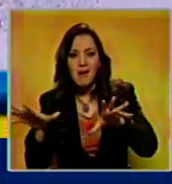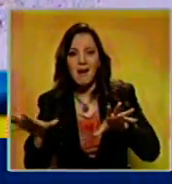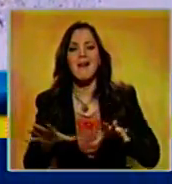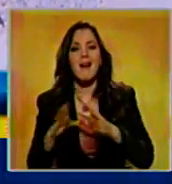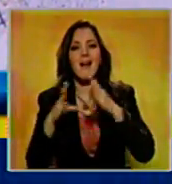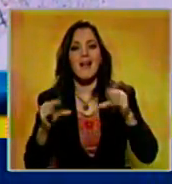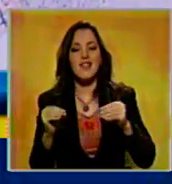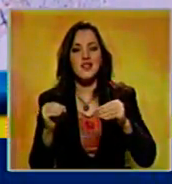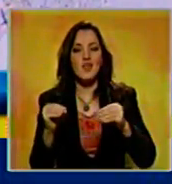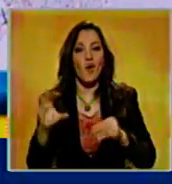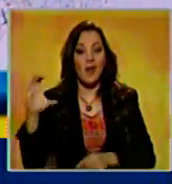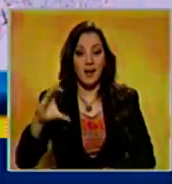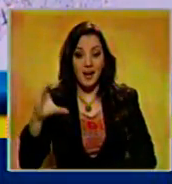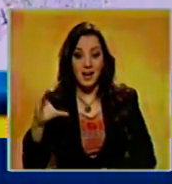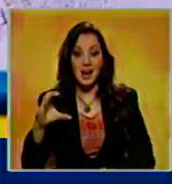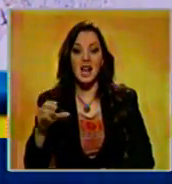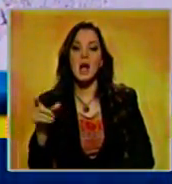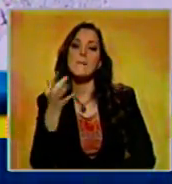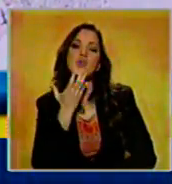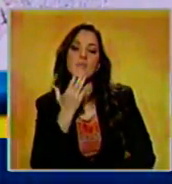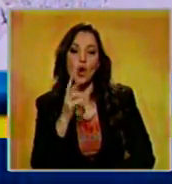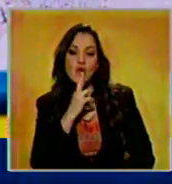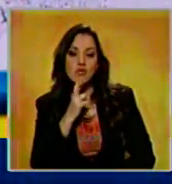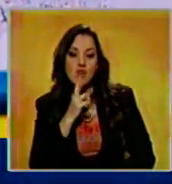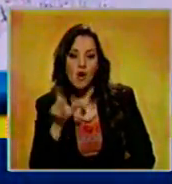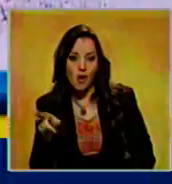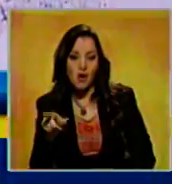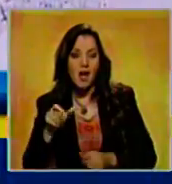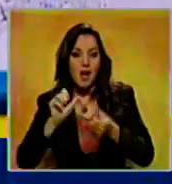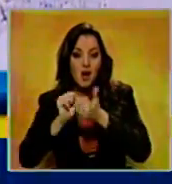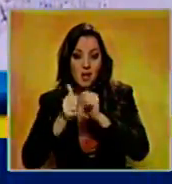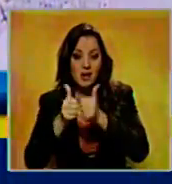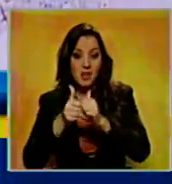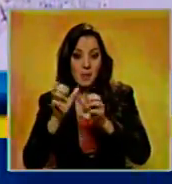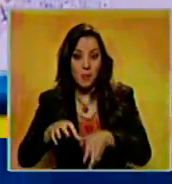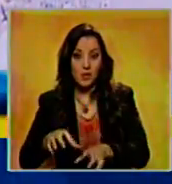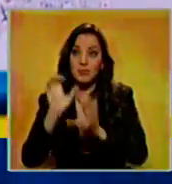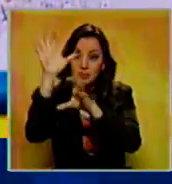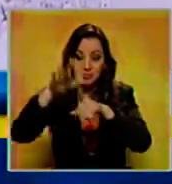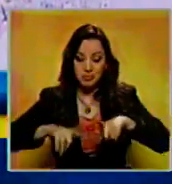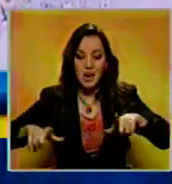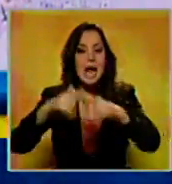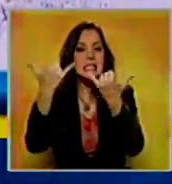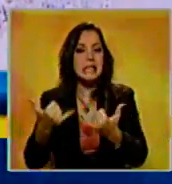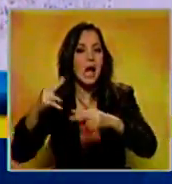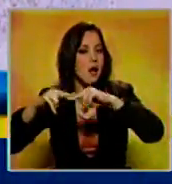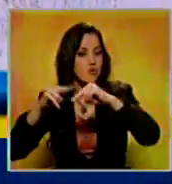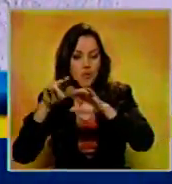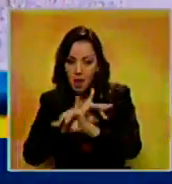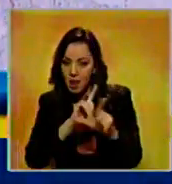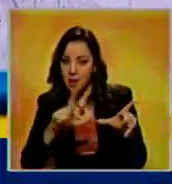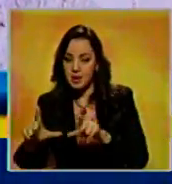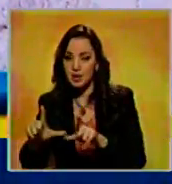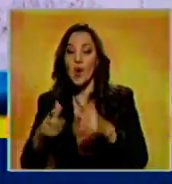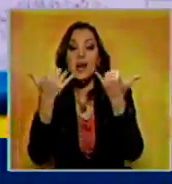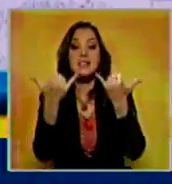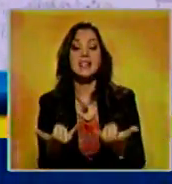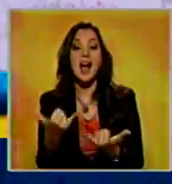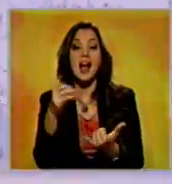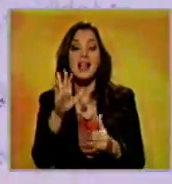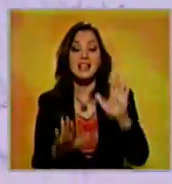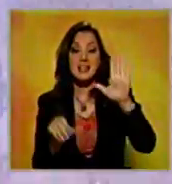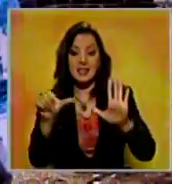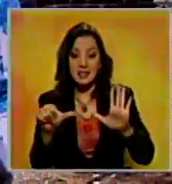del Distrito Capital. Lo que está en rojo son los polideportivos ya construidos y ya hemos construido 16